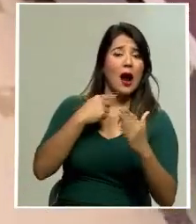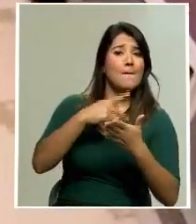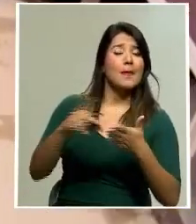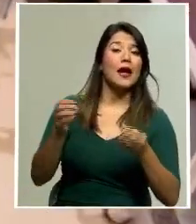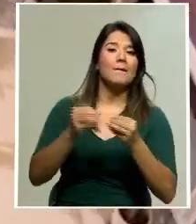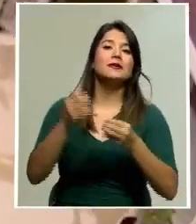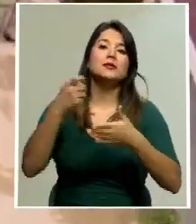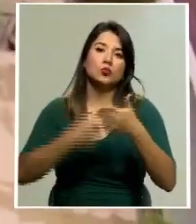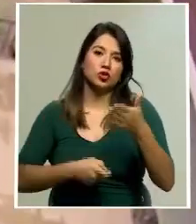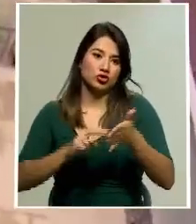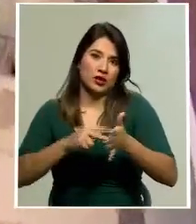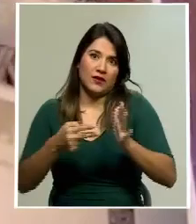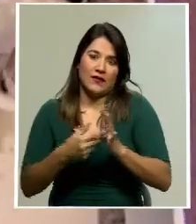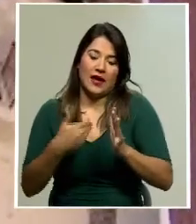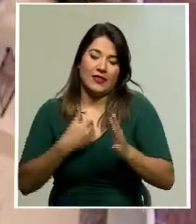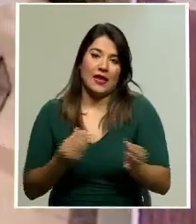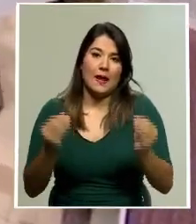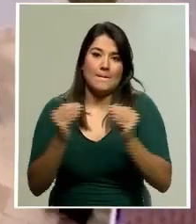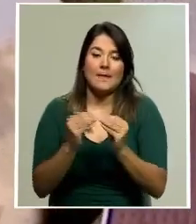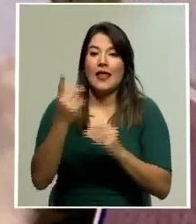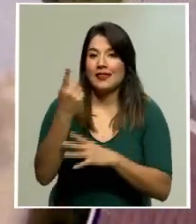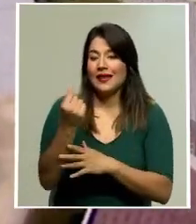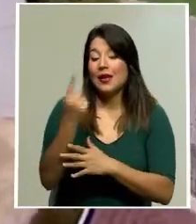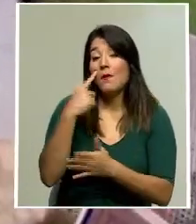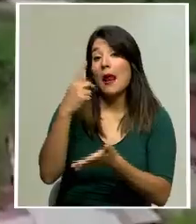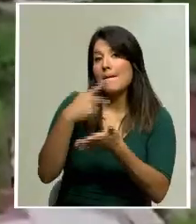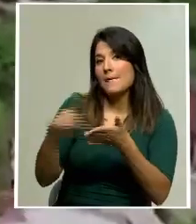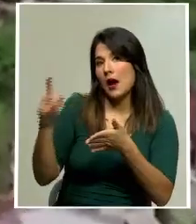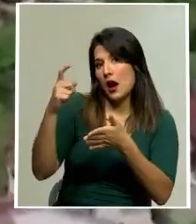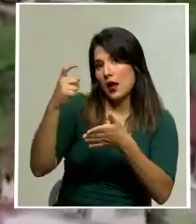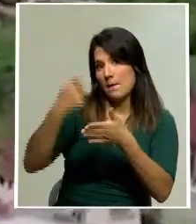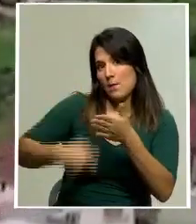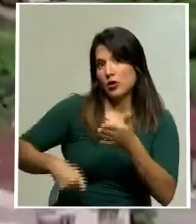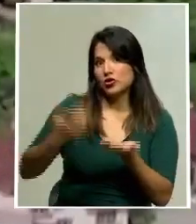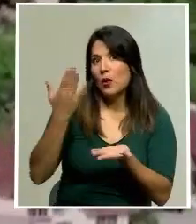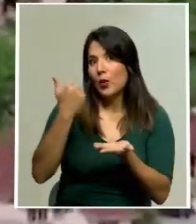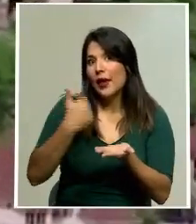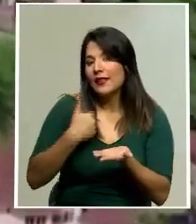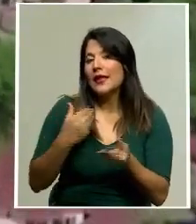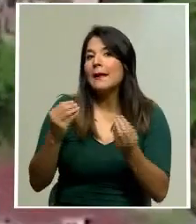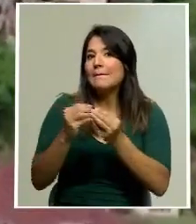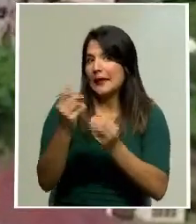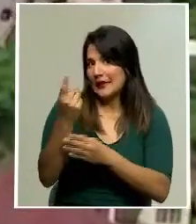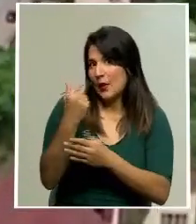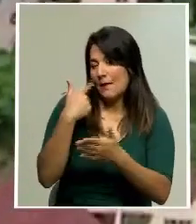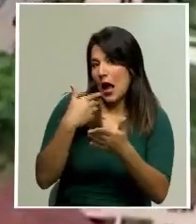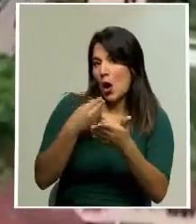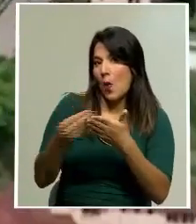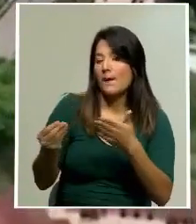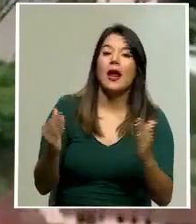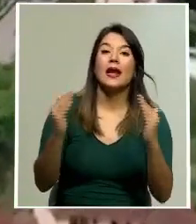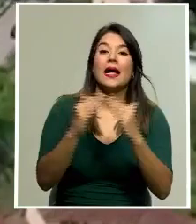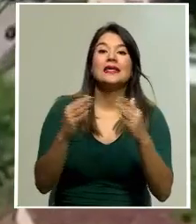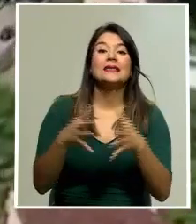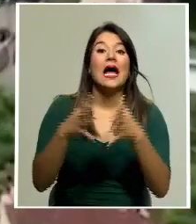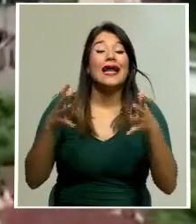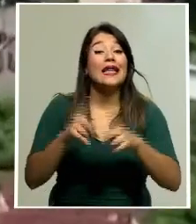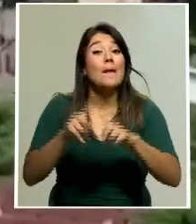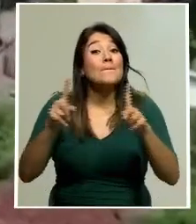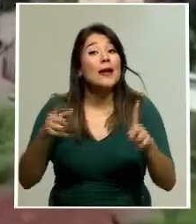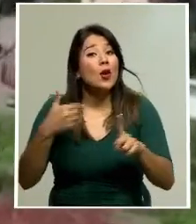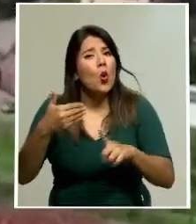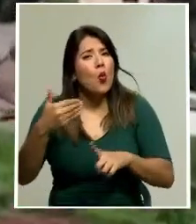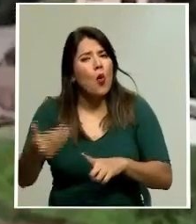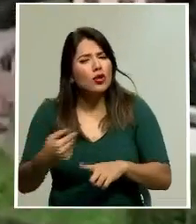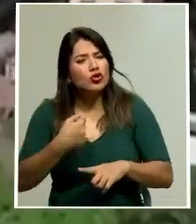capacidad adquisitiva demostrada en un bien que ya tienen a su poder. Pero cuando vos te vas al fondo del proyecto, te das cuenta